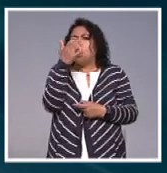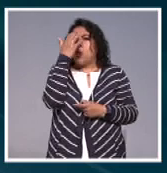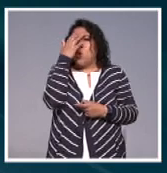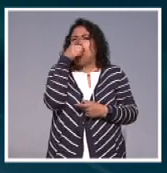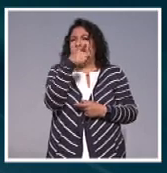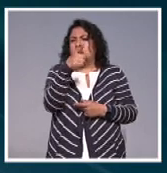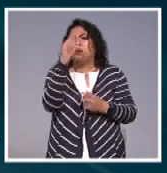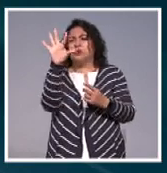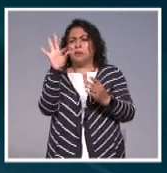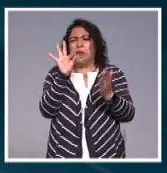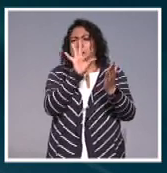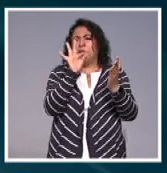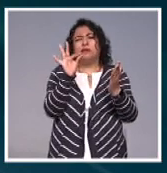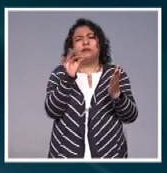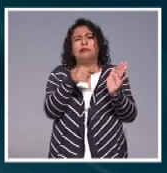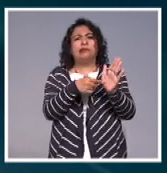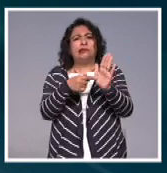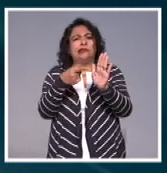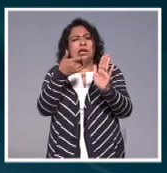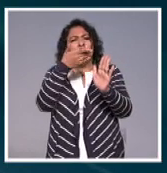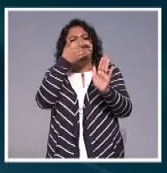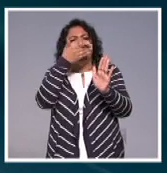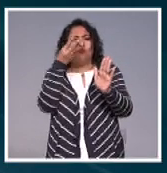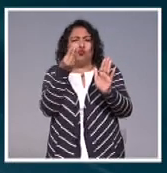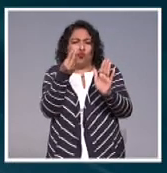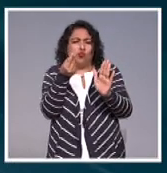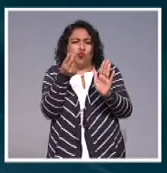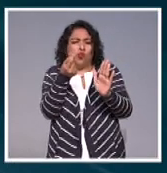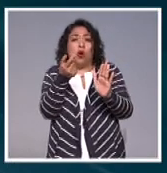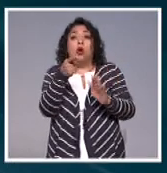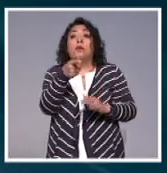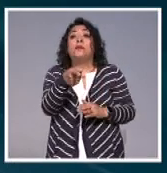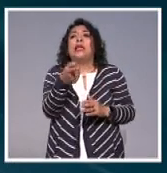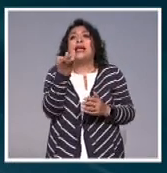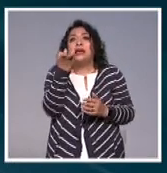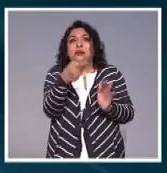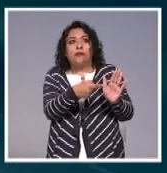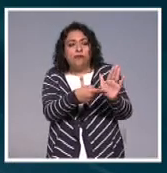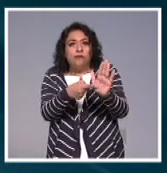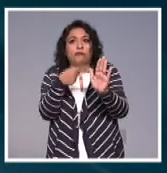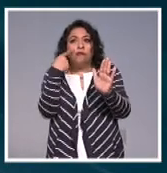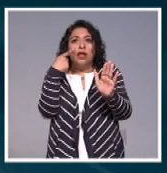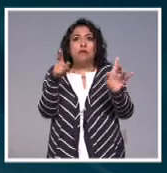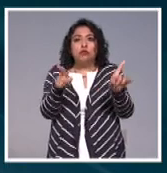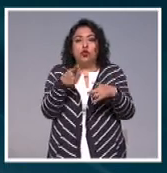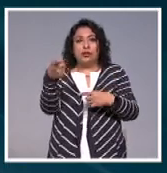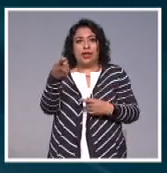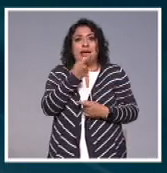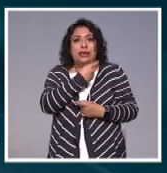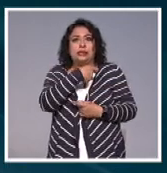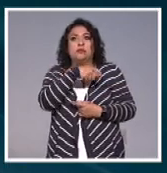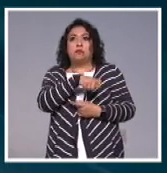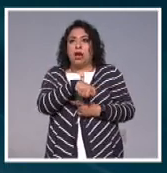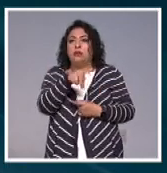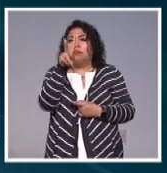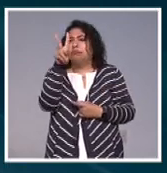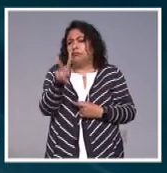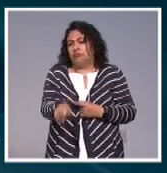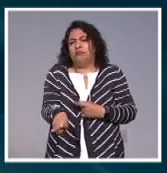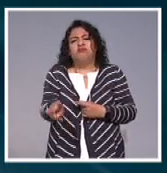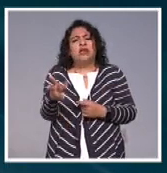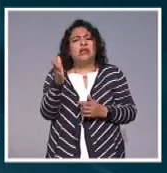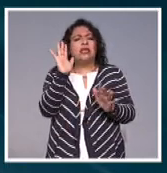este tipo de repertorio, entonces creo que es una manera de acercarse a la música española, que estamos también